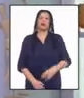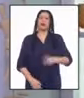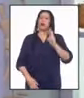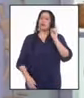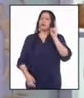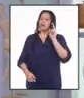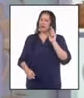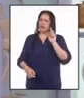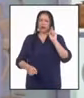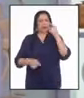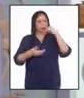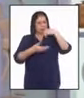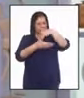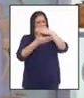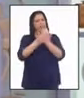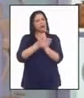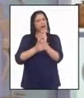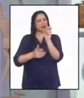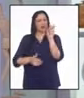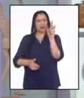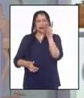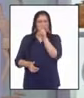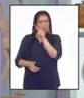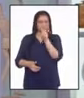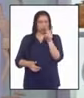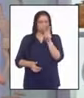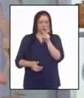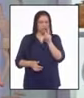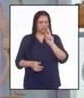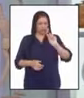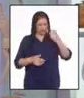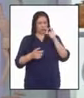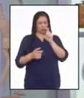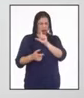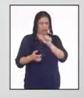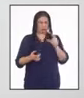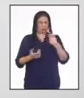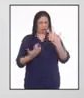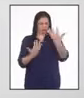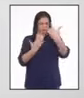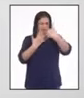Profesora, la primera parte del texto no tiene ninguna relación con la segunda.